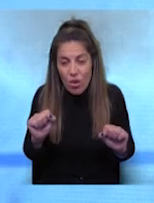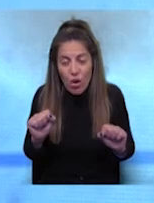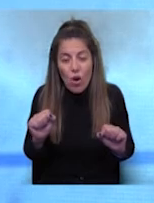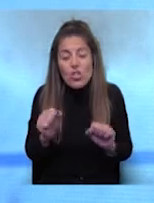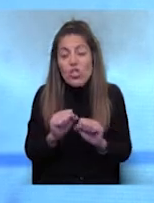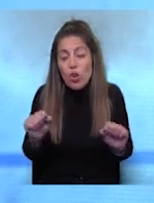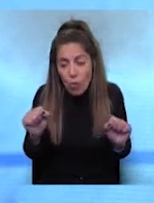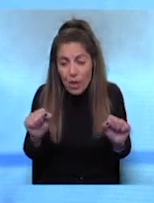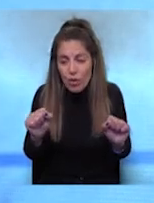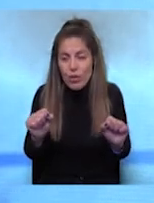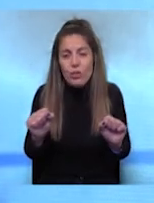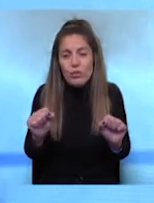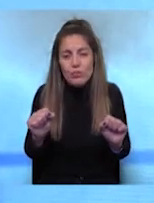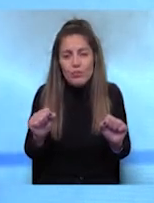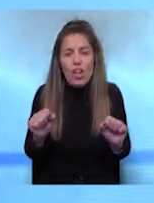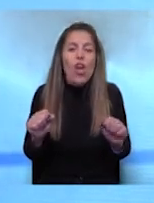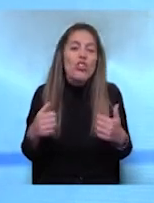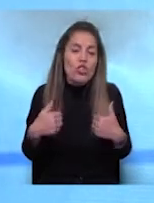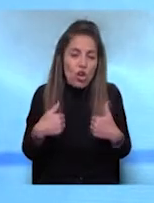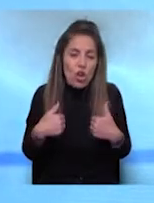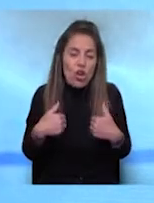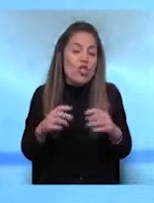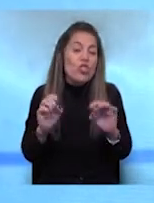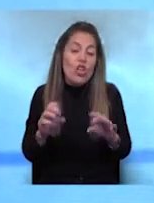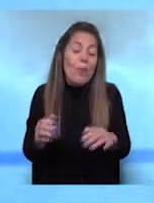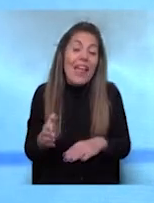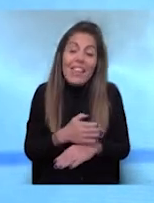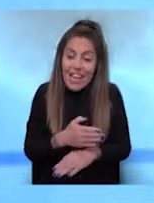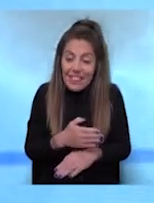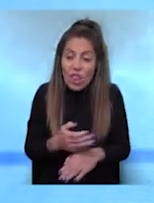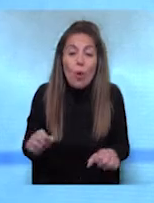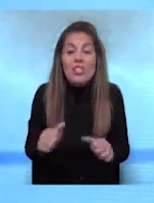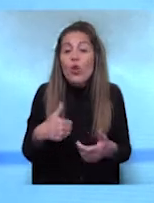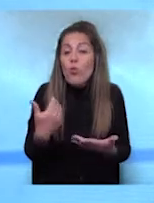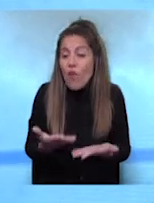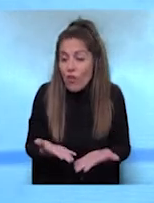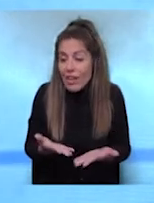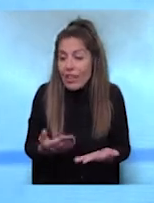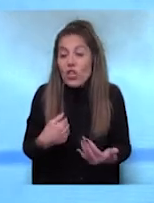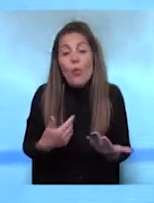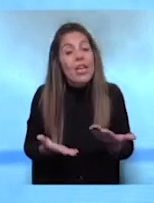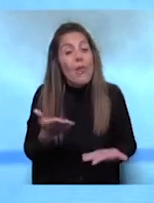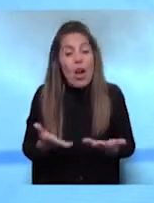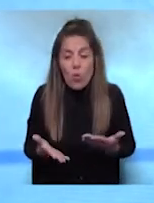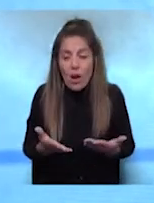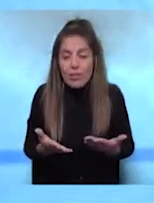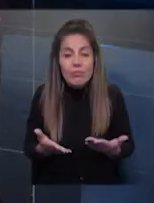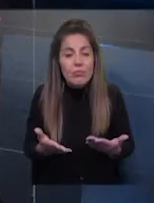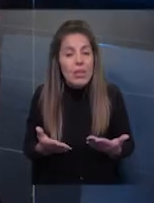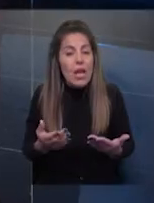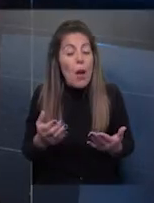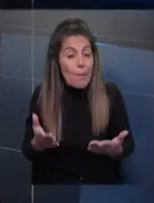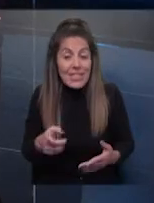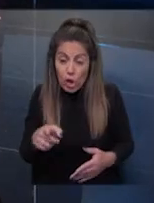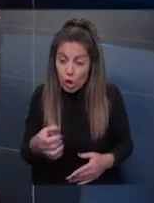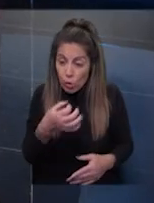Wilmar, yo solamente te estoy adelantando que me hicieron una oferta y la voy a evaluar. Pesa mucho esto que tú